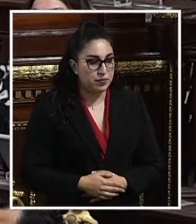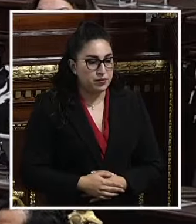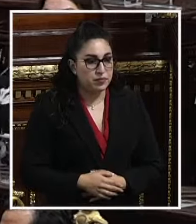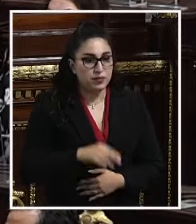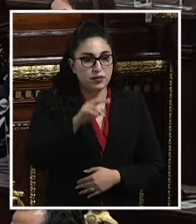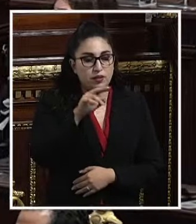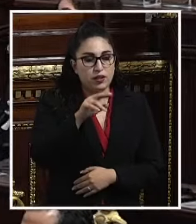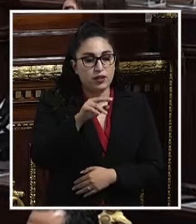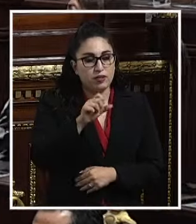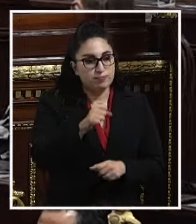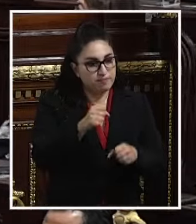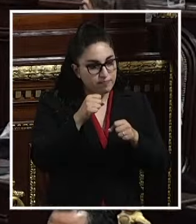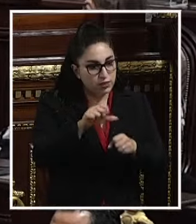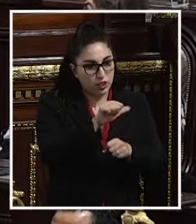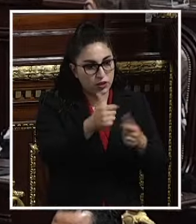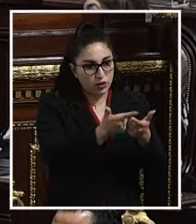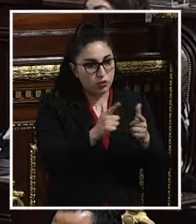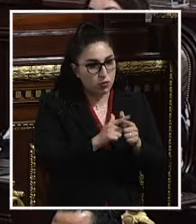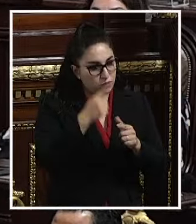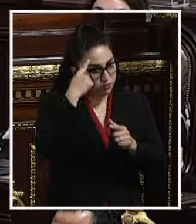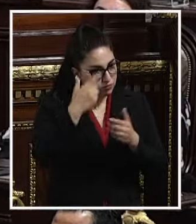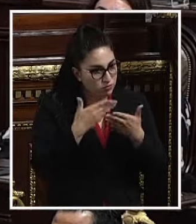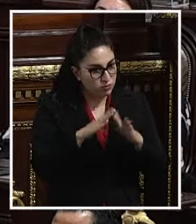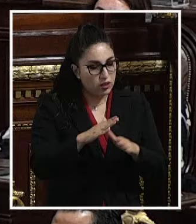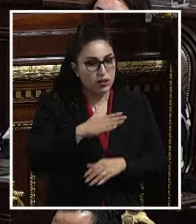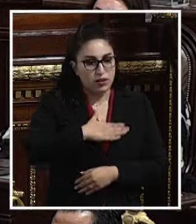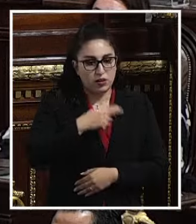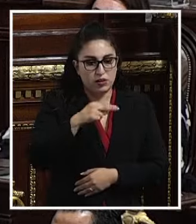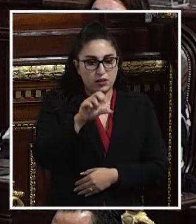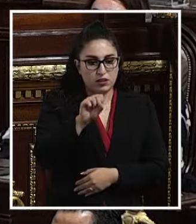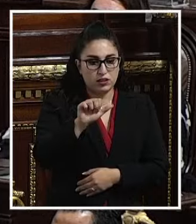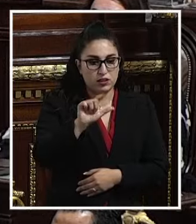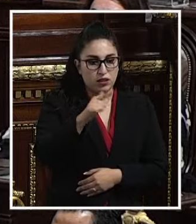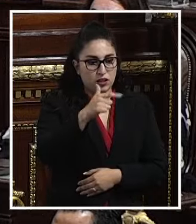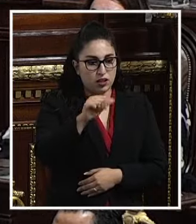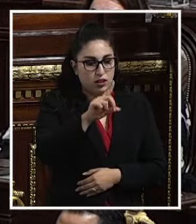Viva la izquierda, Zárate Salgado Fernando, presente.